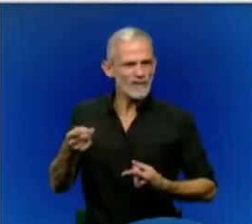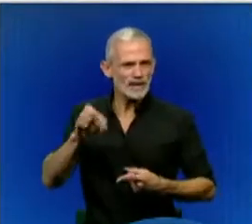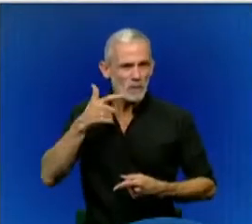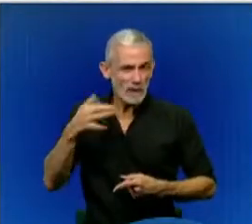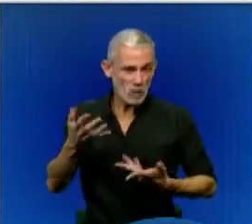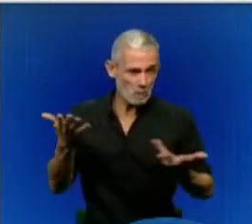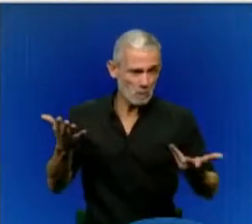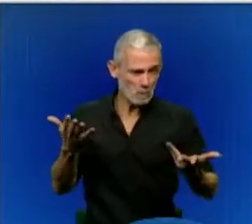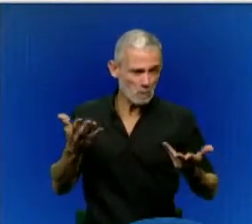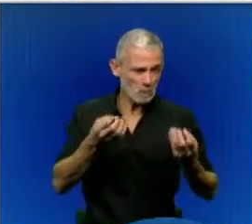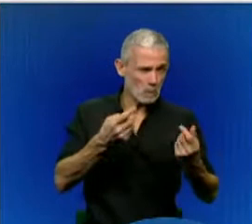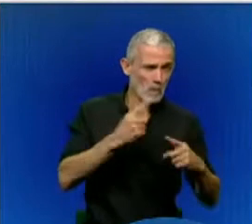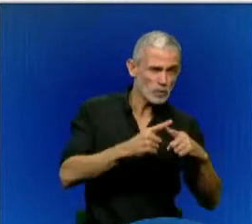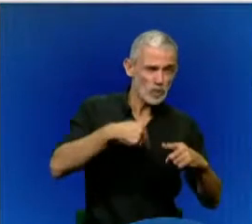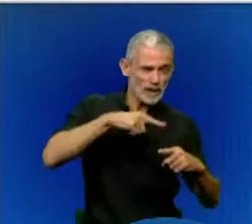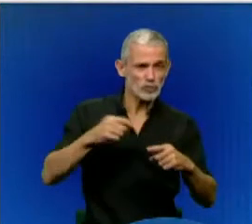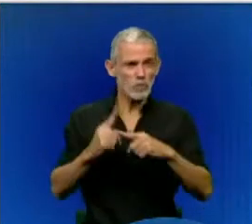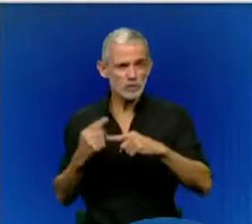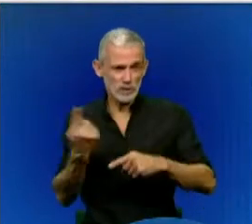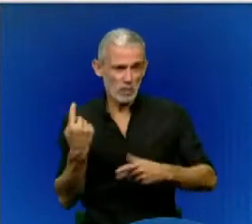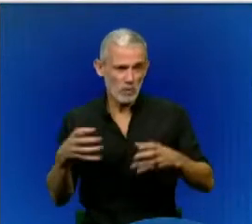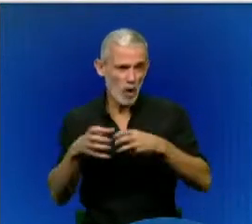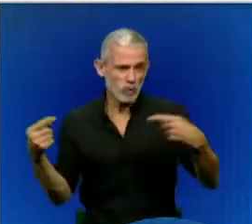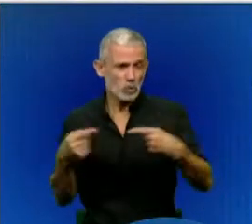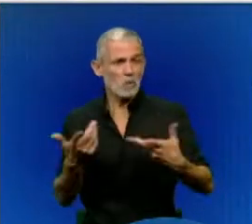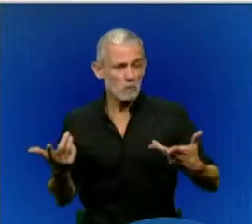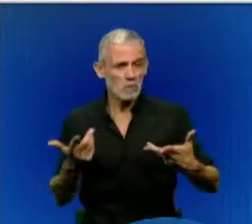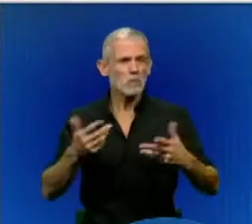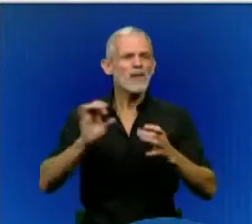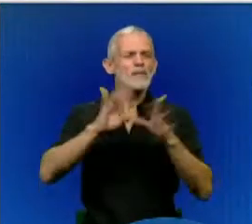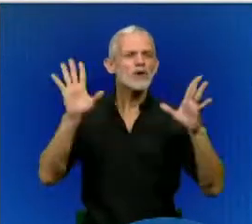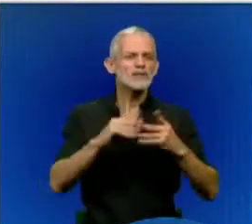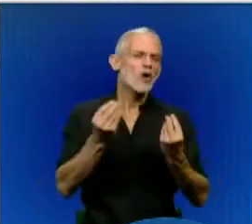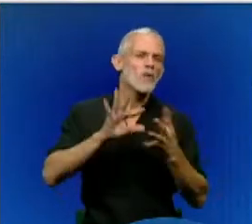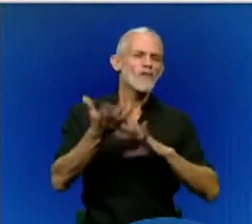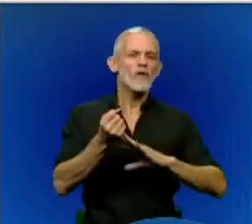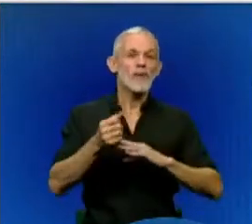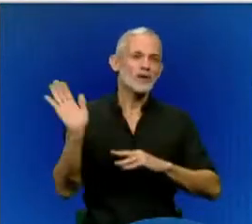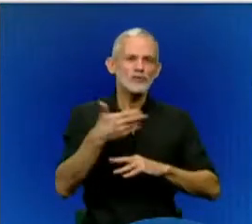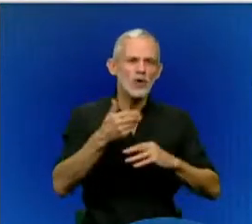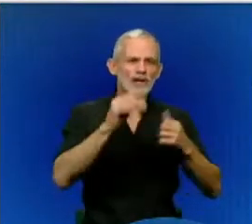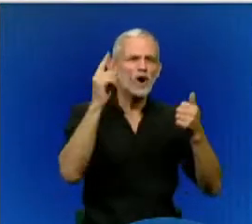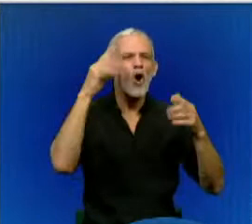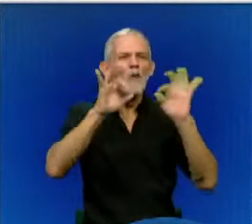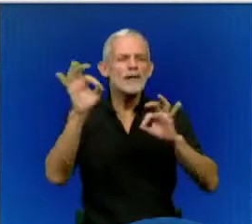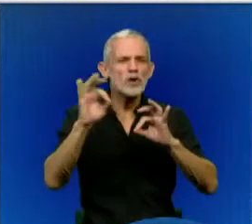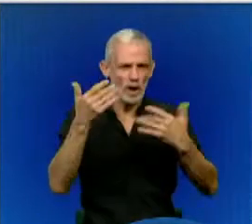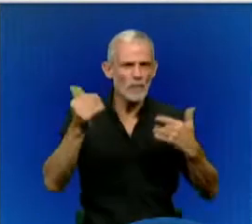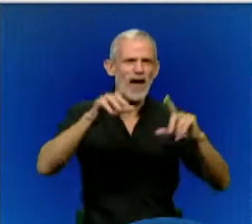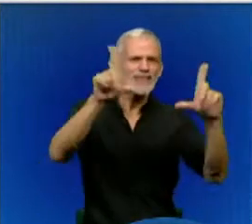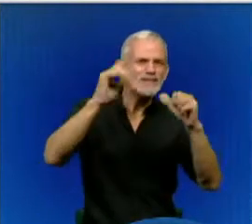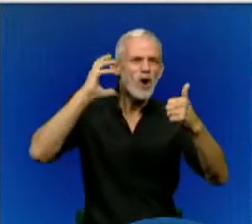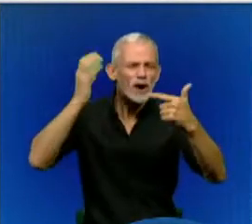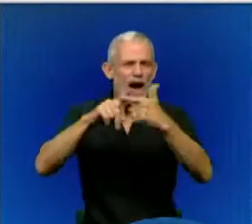esta herramienta. La democratización en el acceso a los medios audiovisuales para que todas las opciones electorales puedan ser